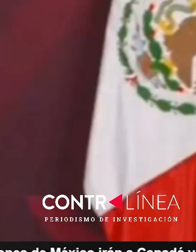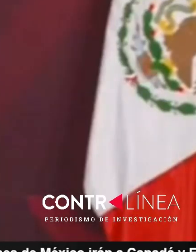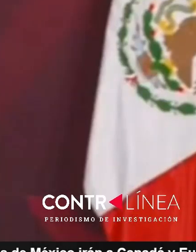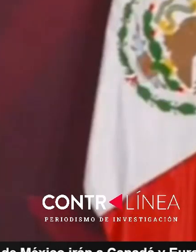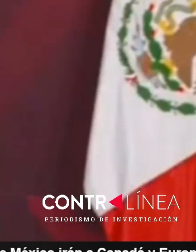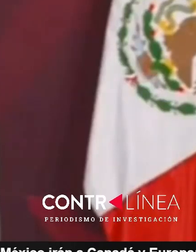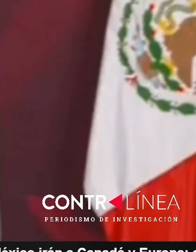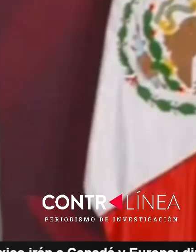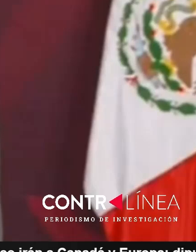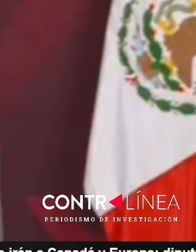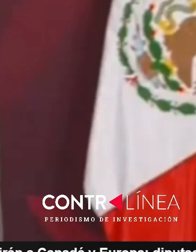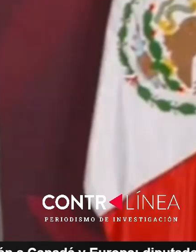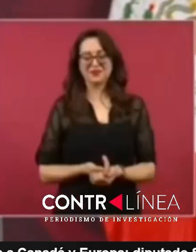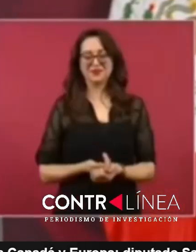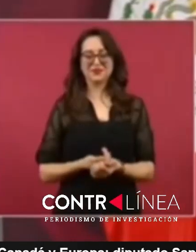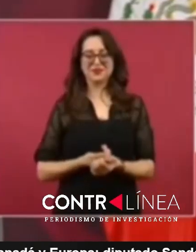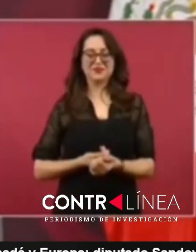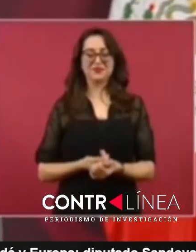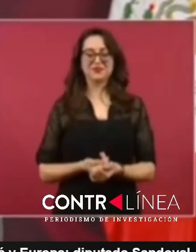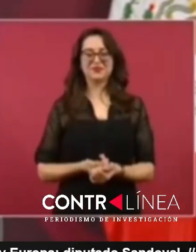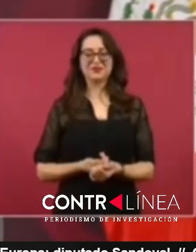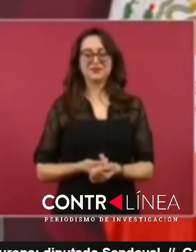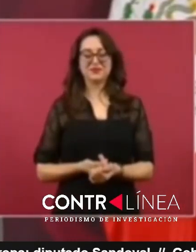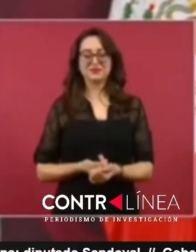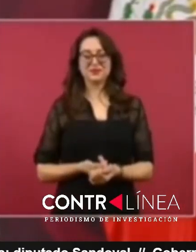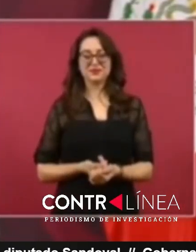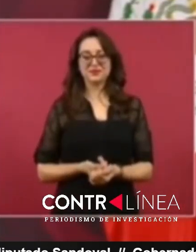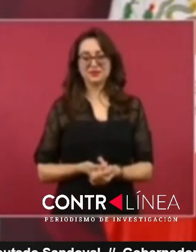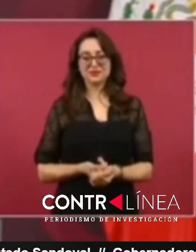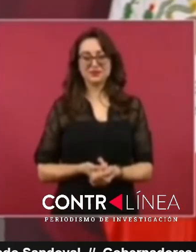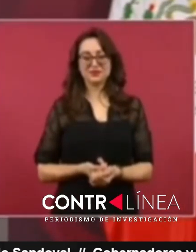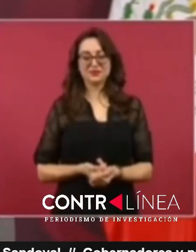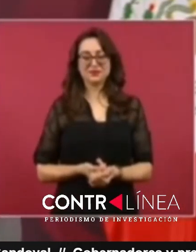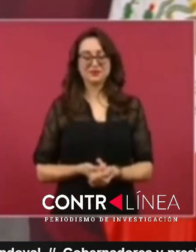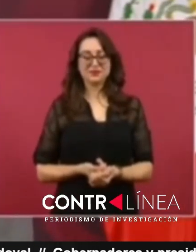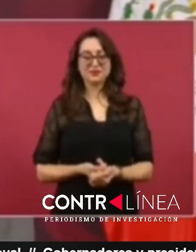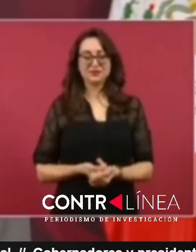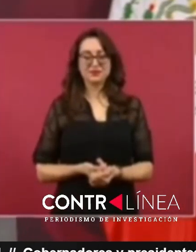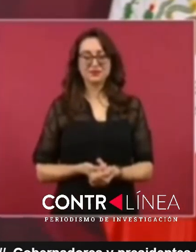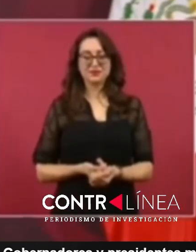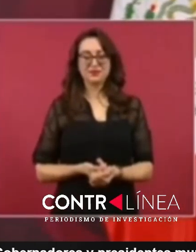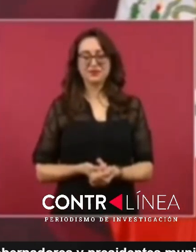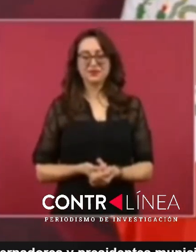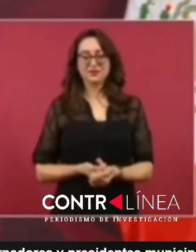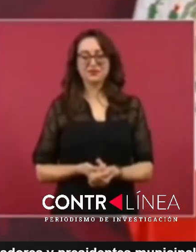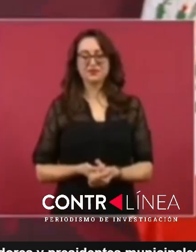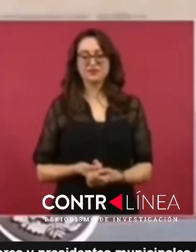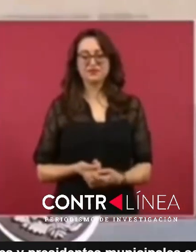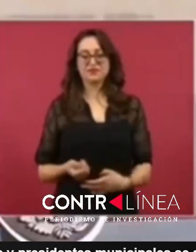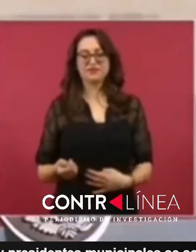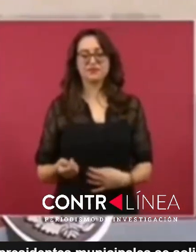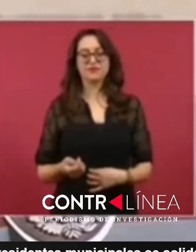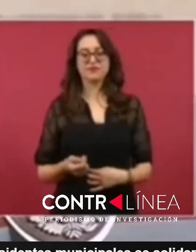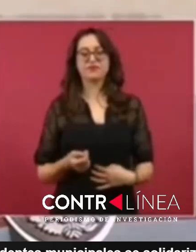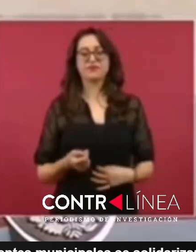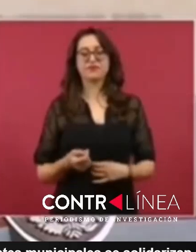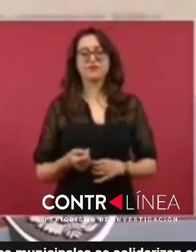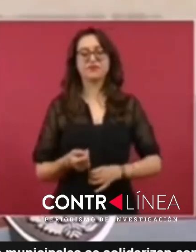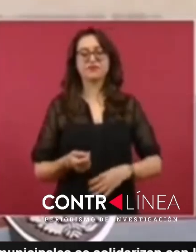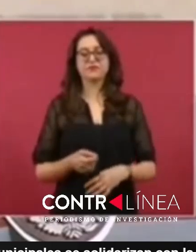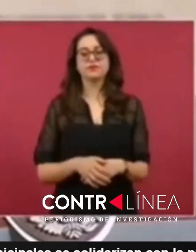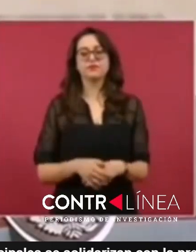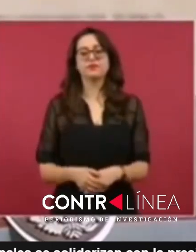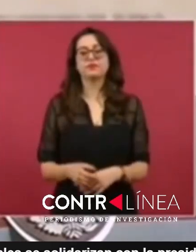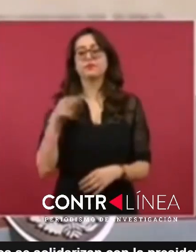presidente Monroe le consultó sobre cuál debía